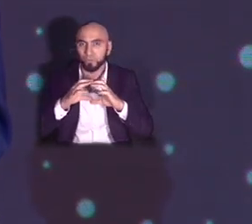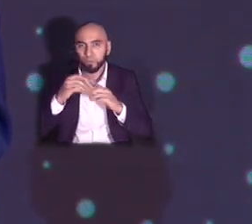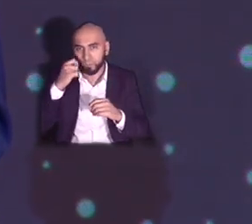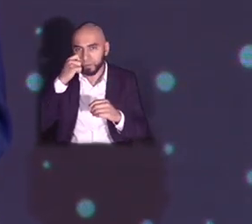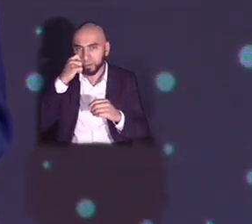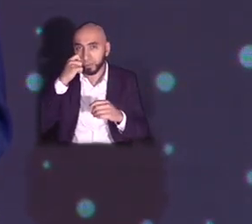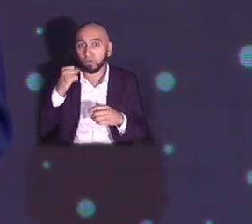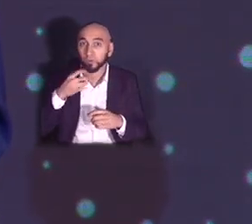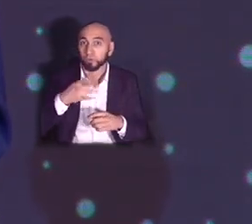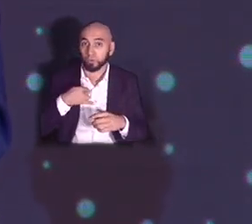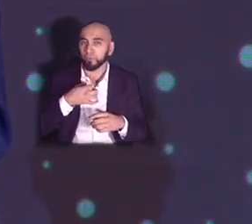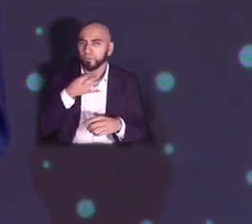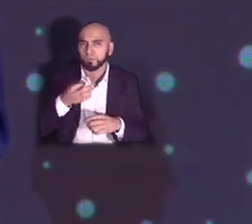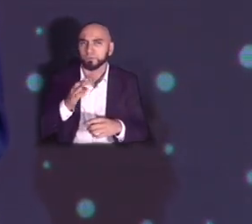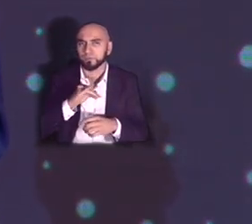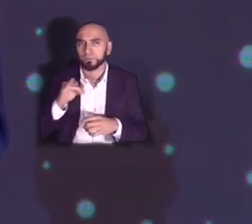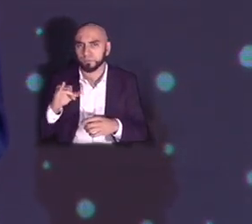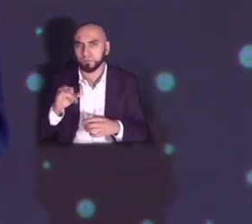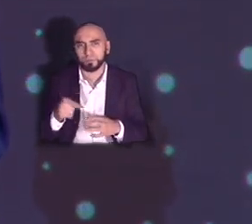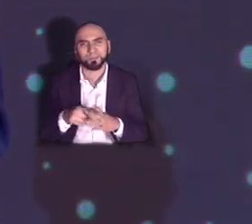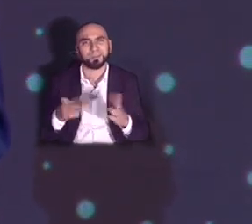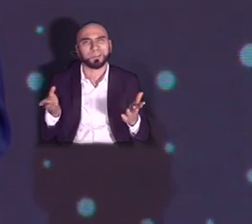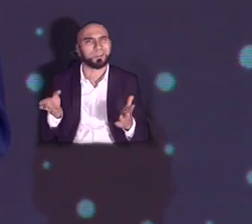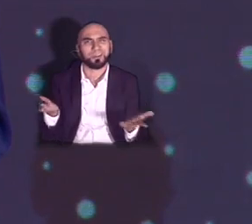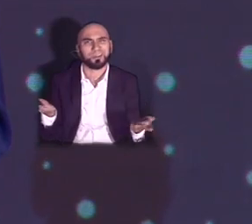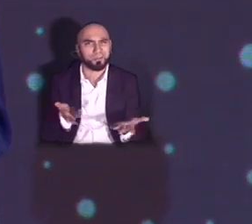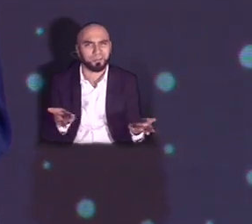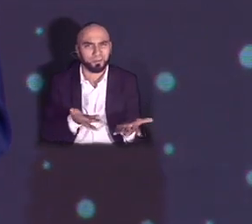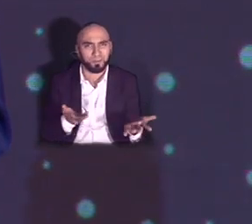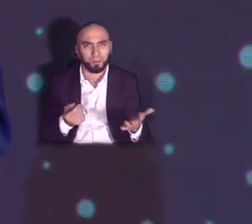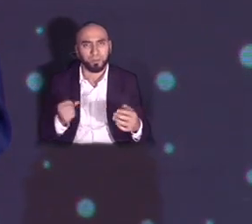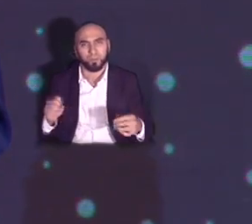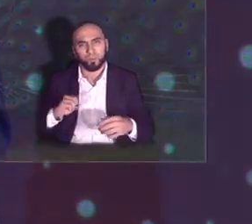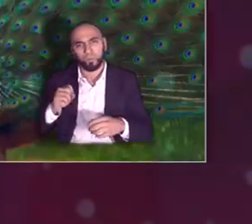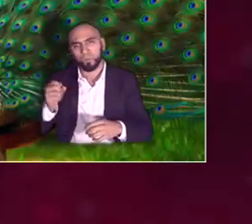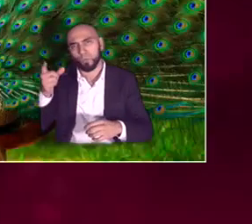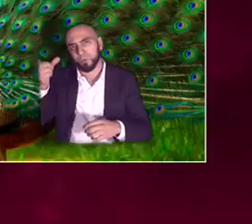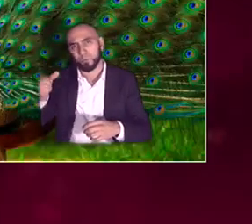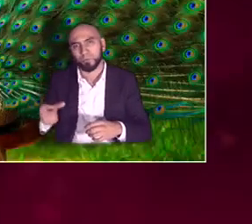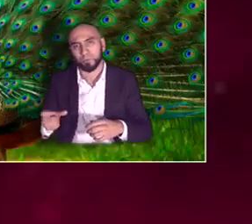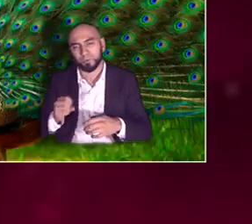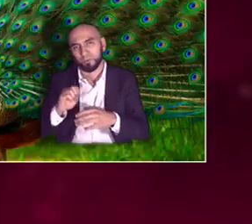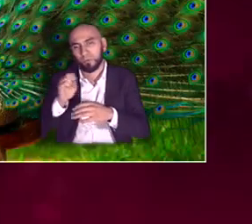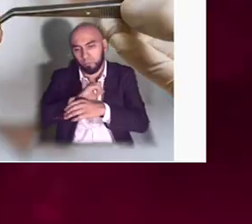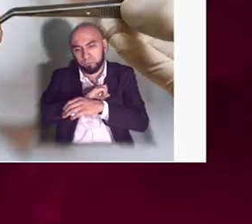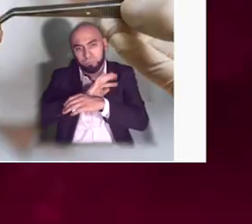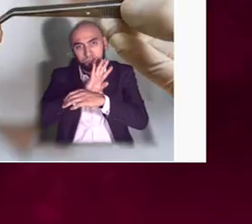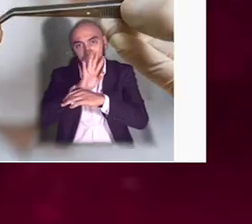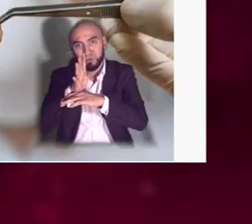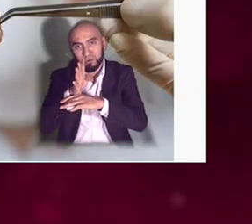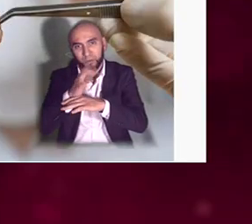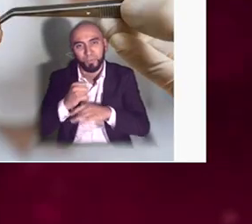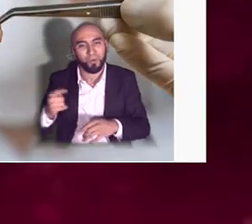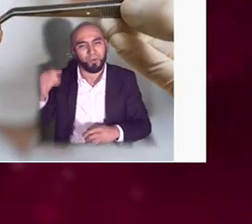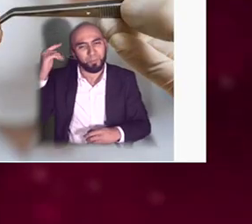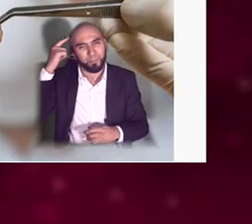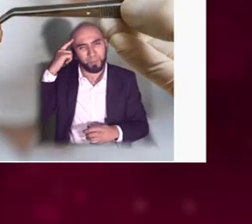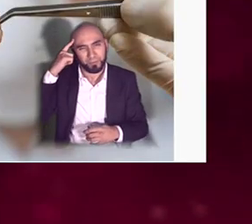es un tipo de una cola de pavo real mental.